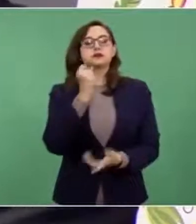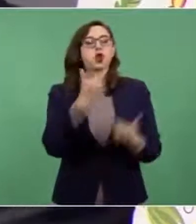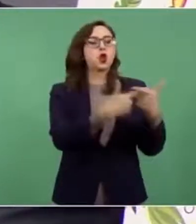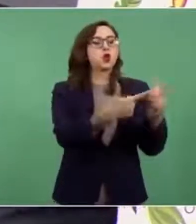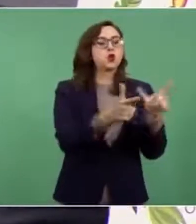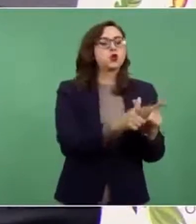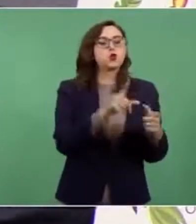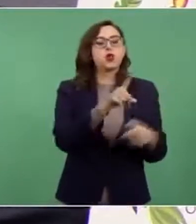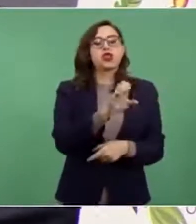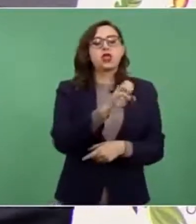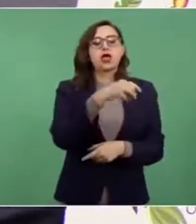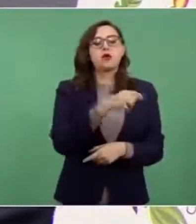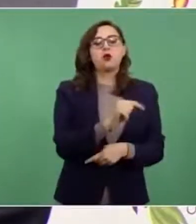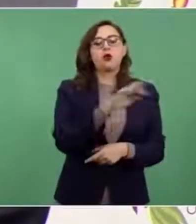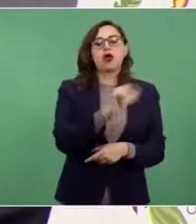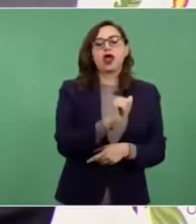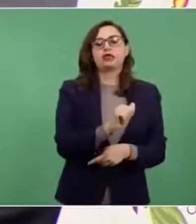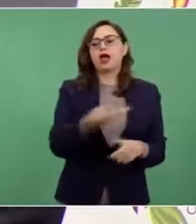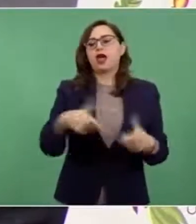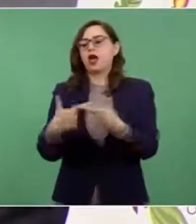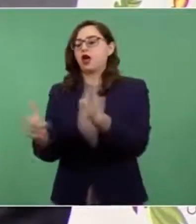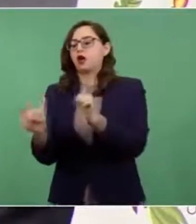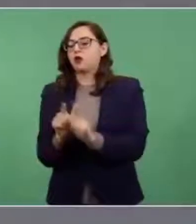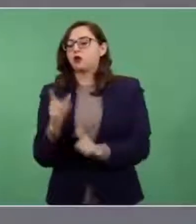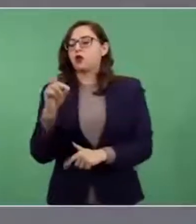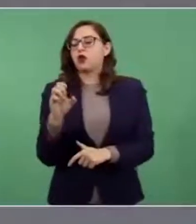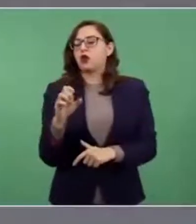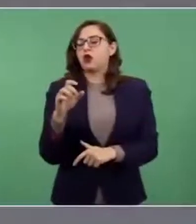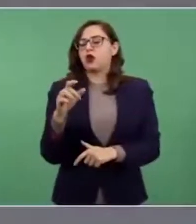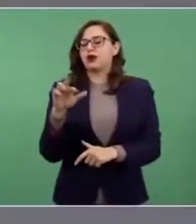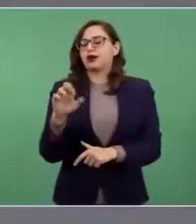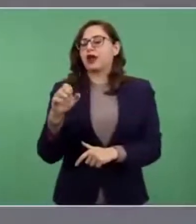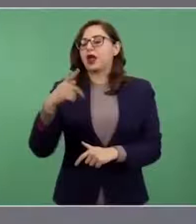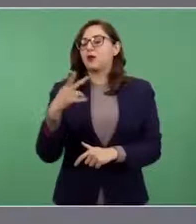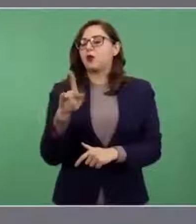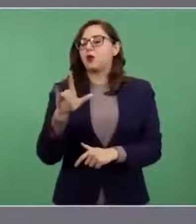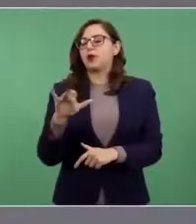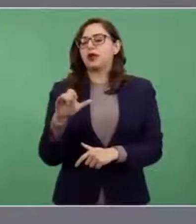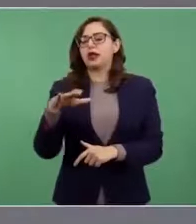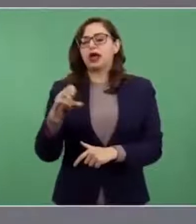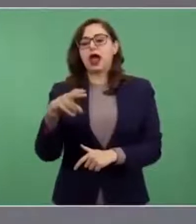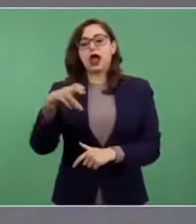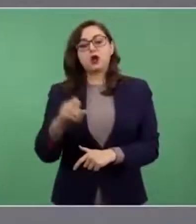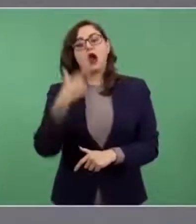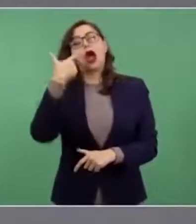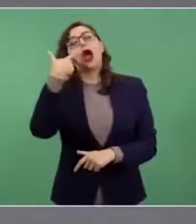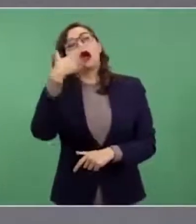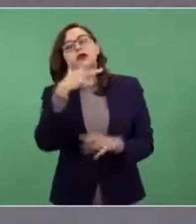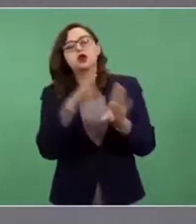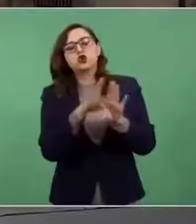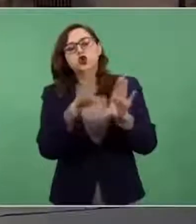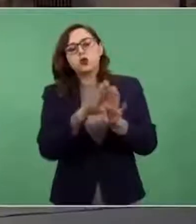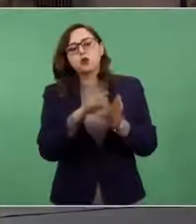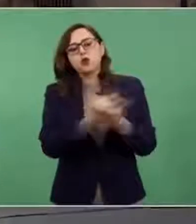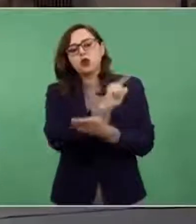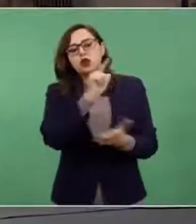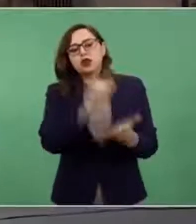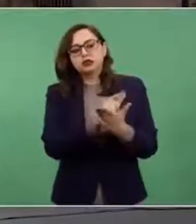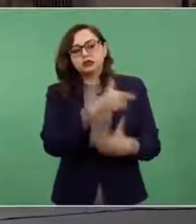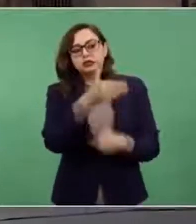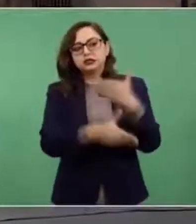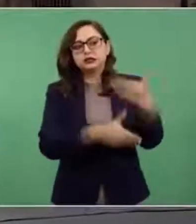Partido Demócrata como del Partido Republicano, y que con todo respeto